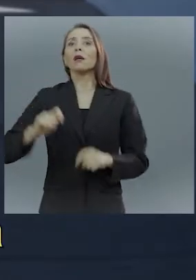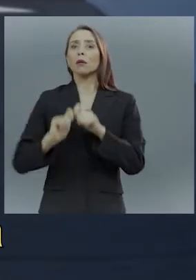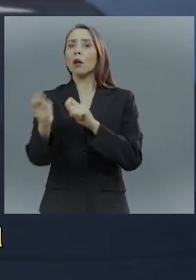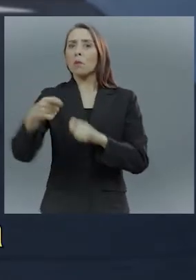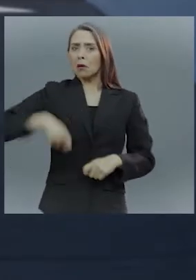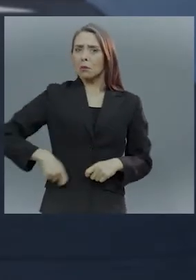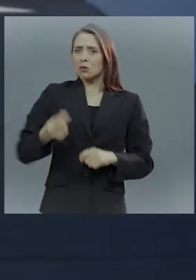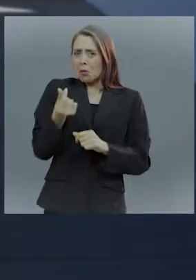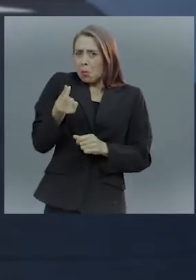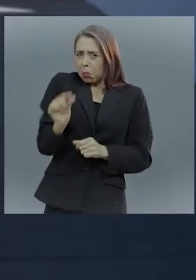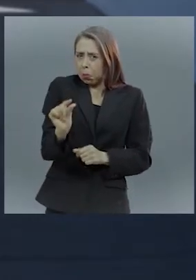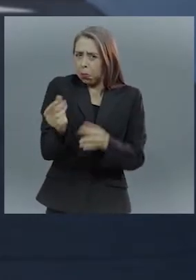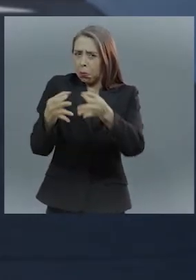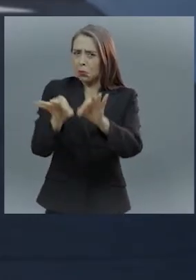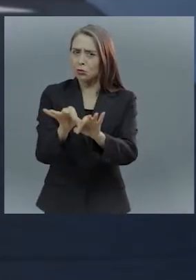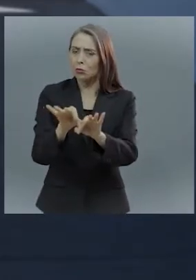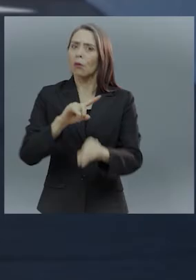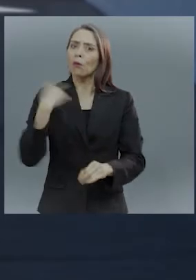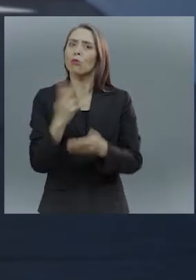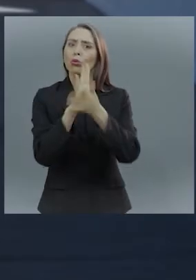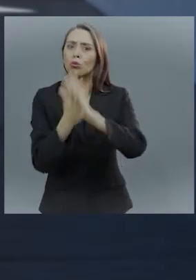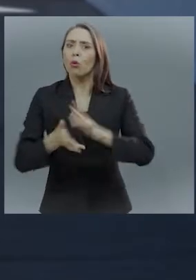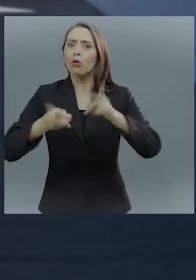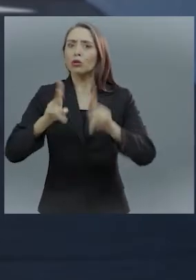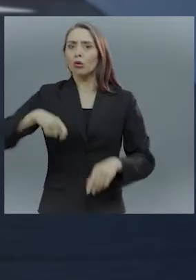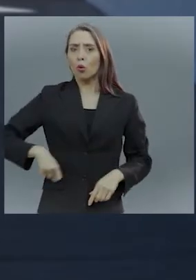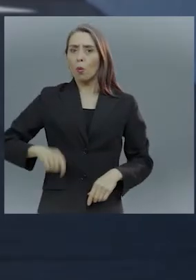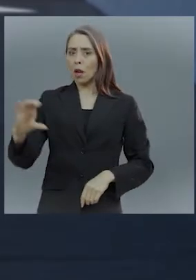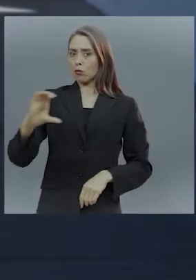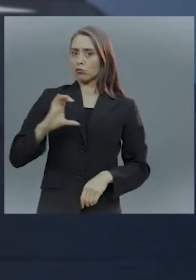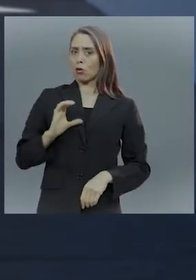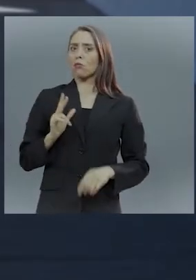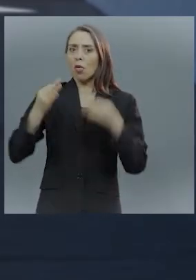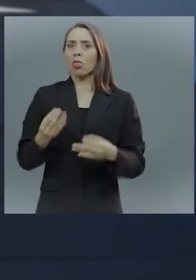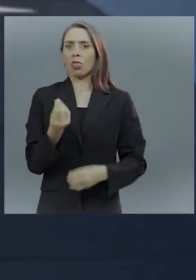de pensiones de miseria. Todos tenemos derecho a una jubilación digna.